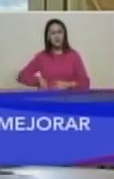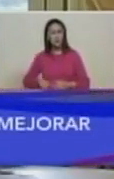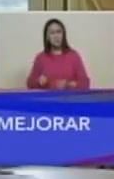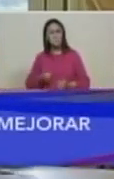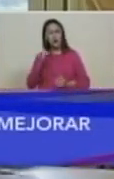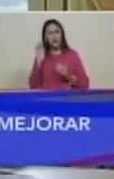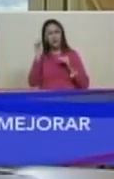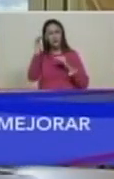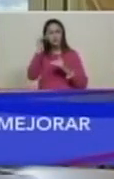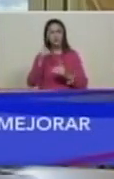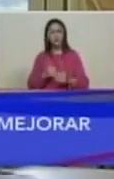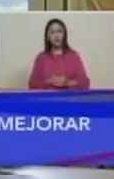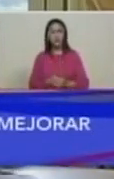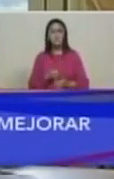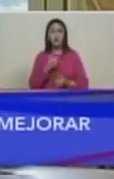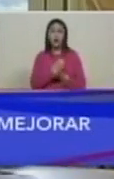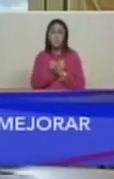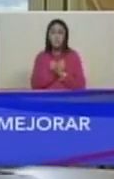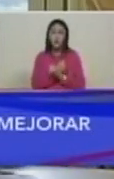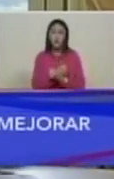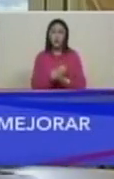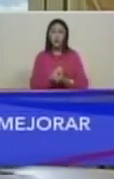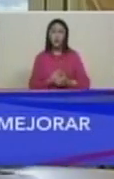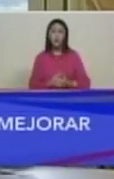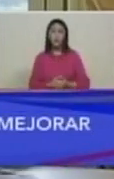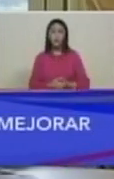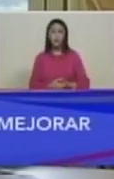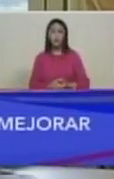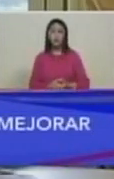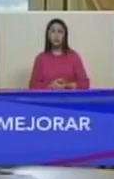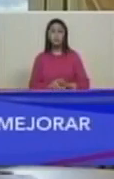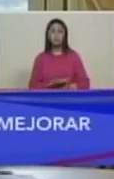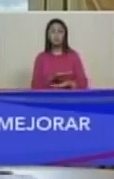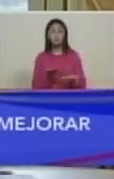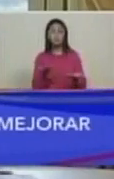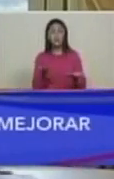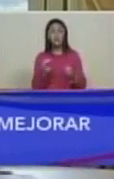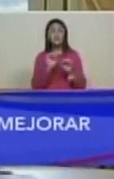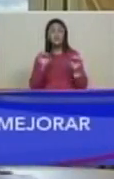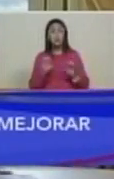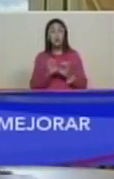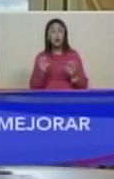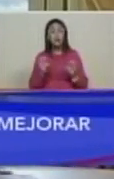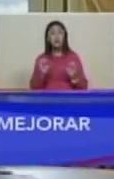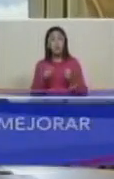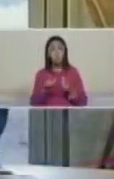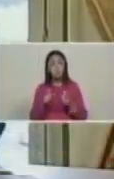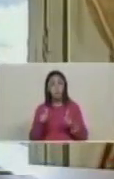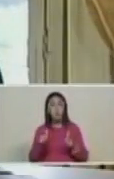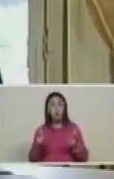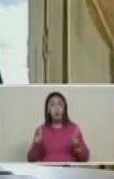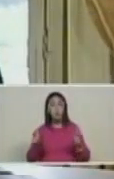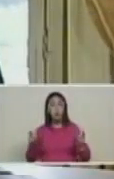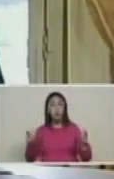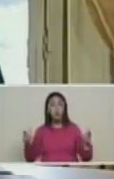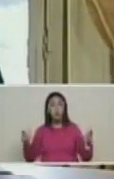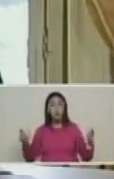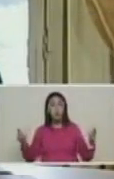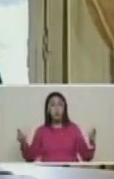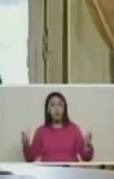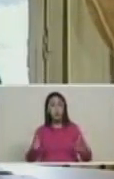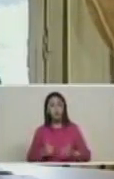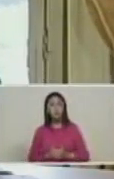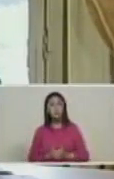atención, máximo amor para que nuestro sistema educativo siga creciendo. Estábamos viendo un